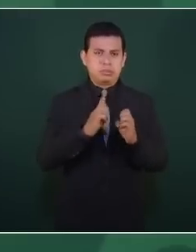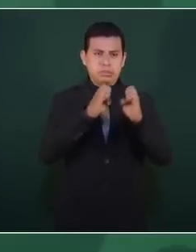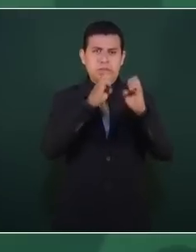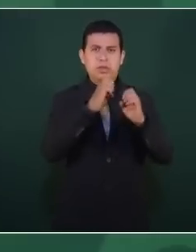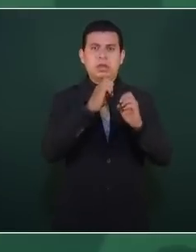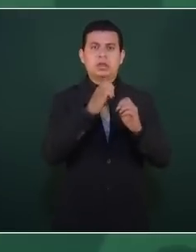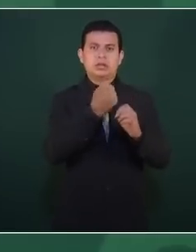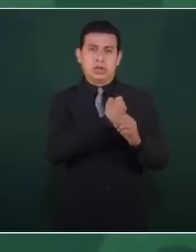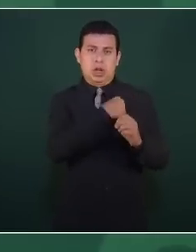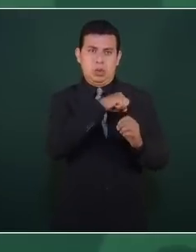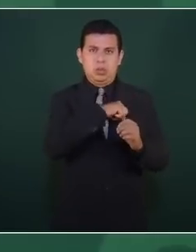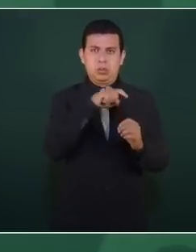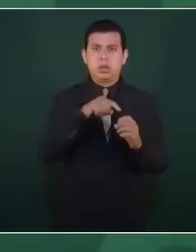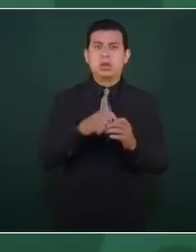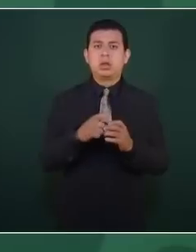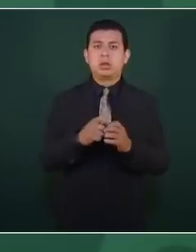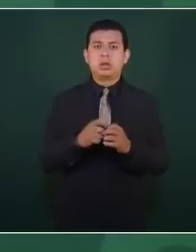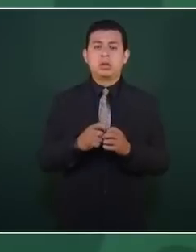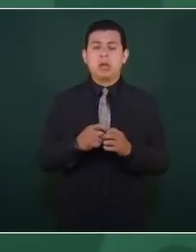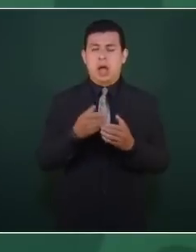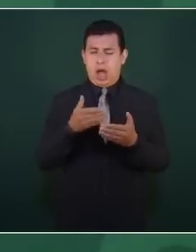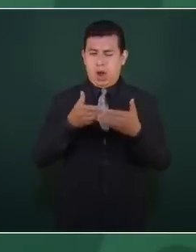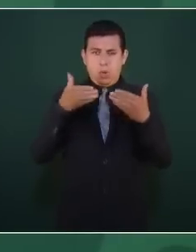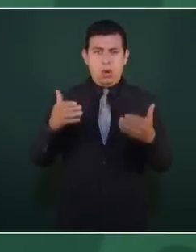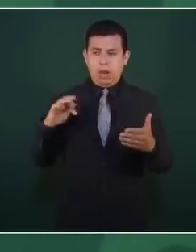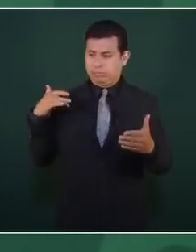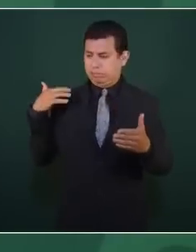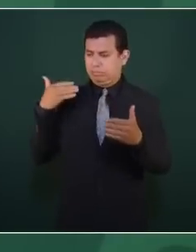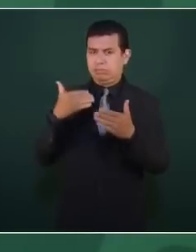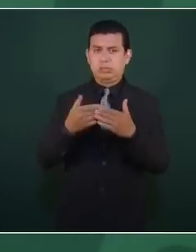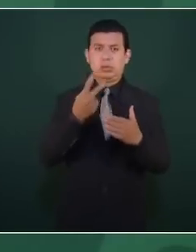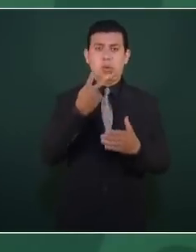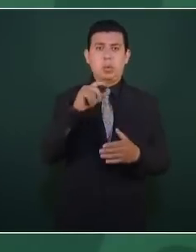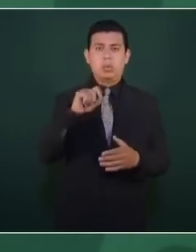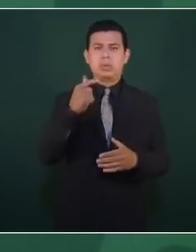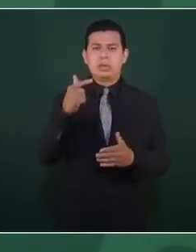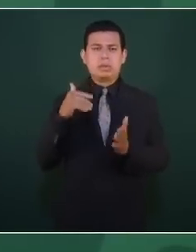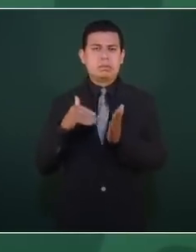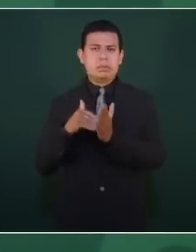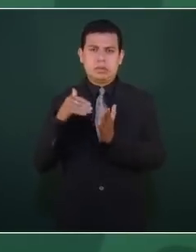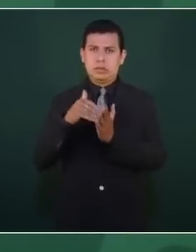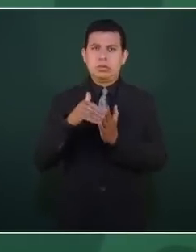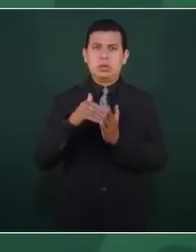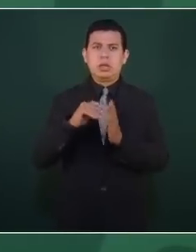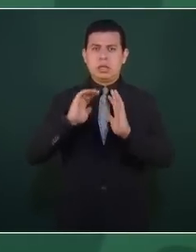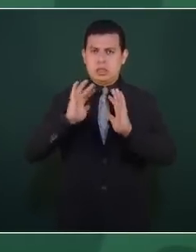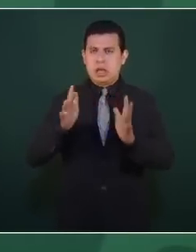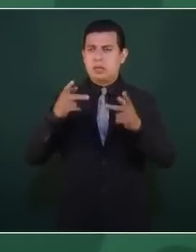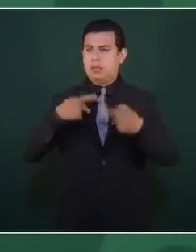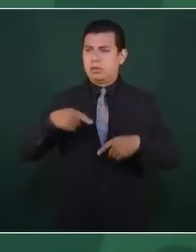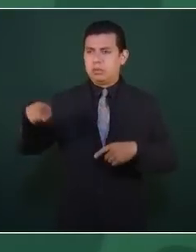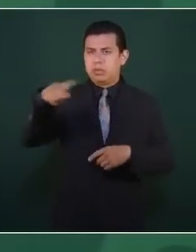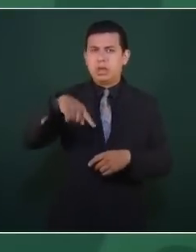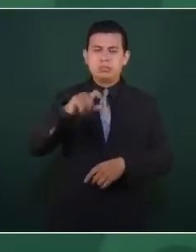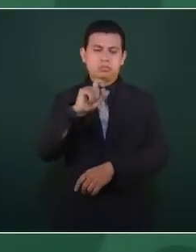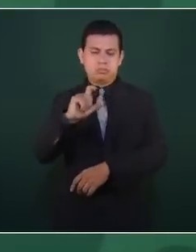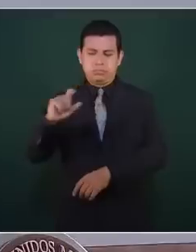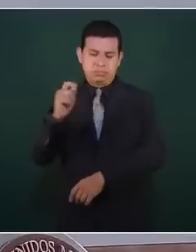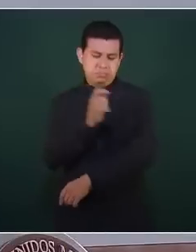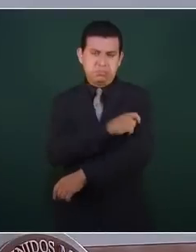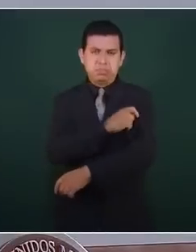han aplicado 2.7 millones de vacunas en el estado de Oaxaca